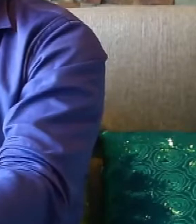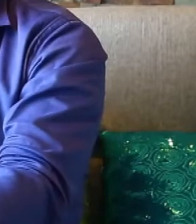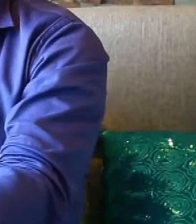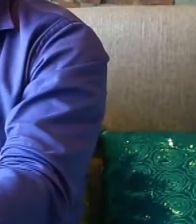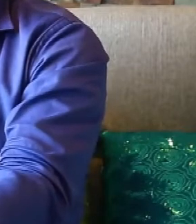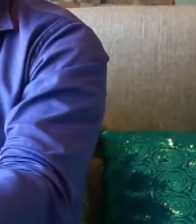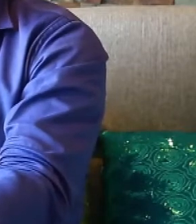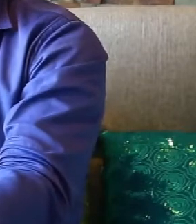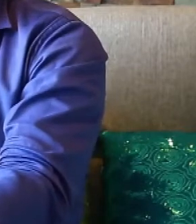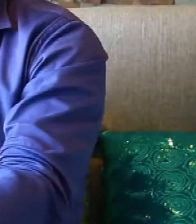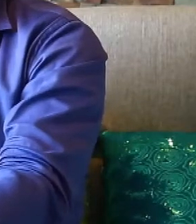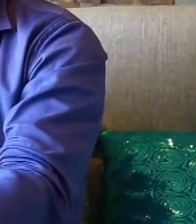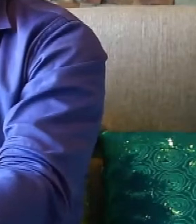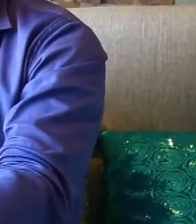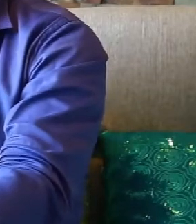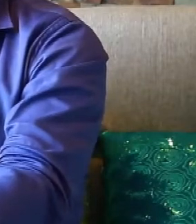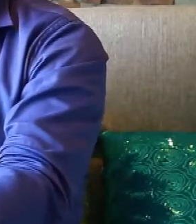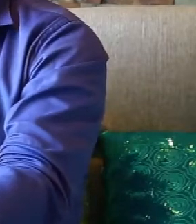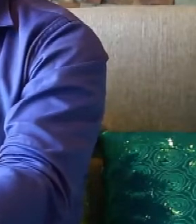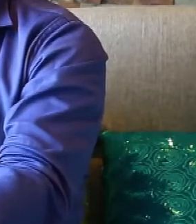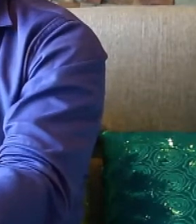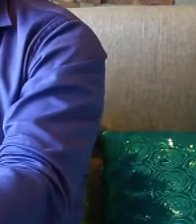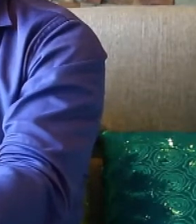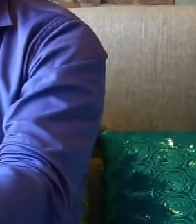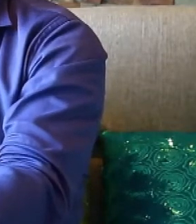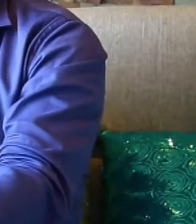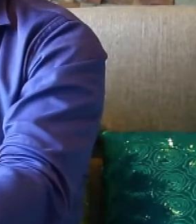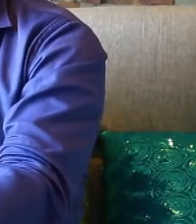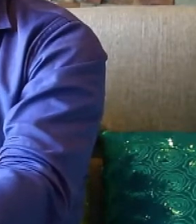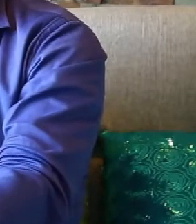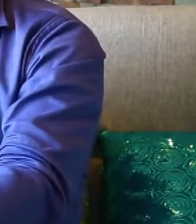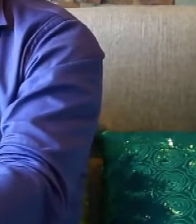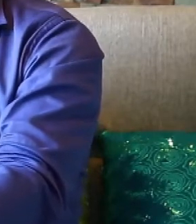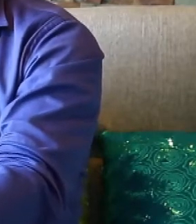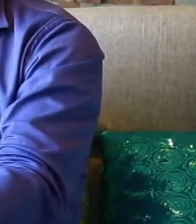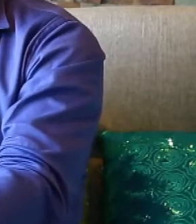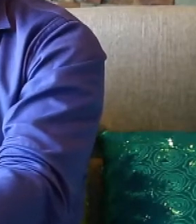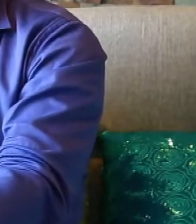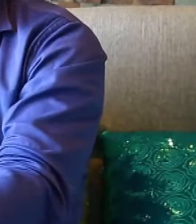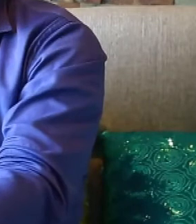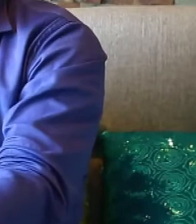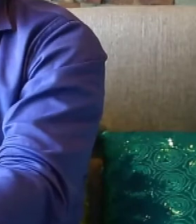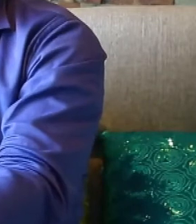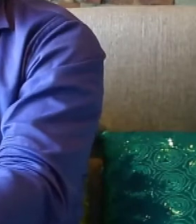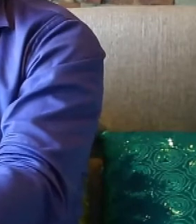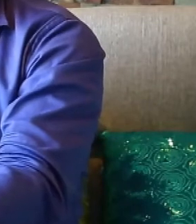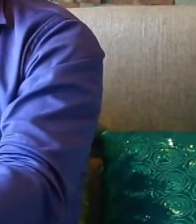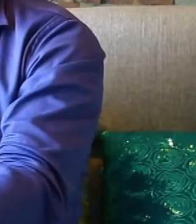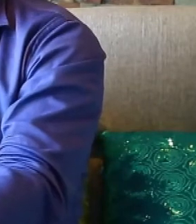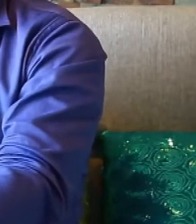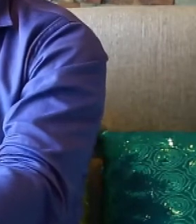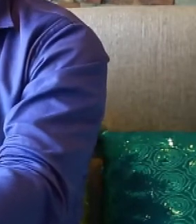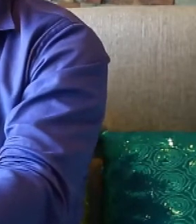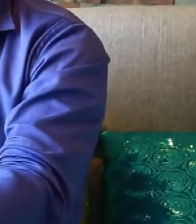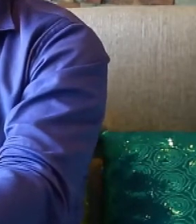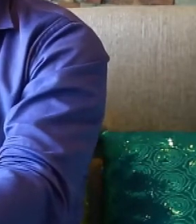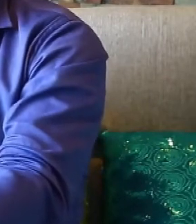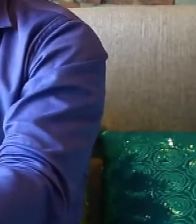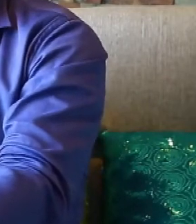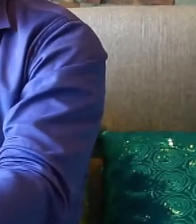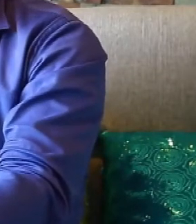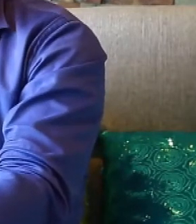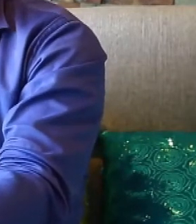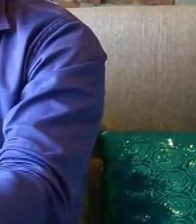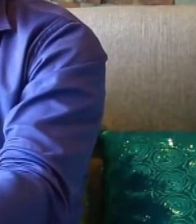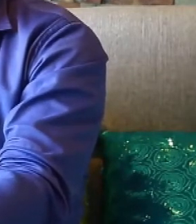hacer. Asumir un desafío, asumir un reto. Y el reto es cambiar nuestra vida. Ser diferente, ser mejor persona